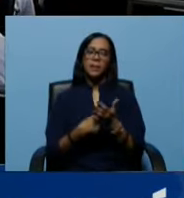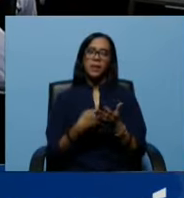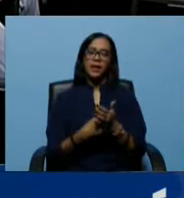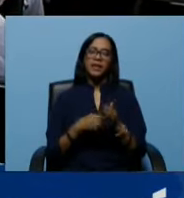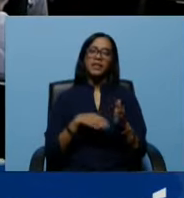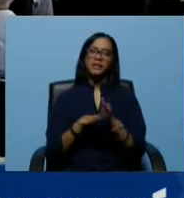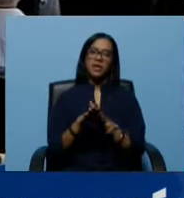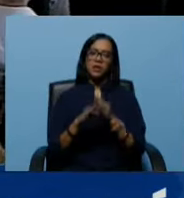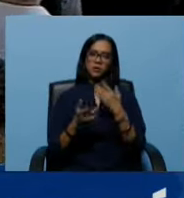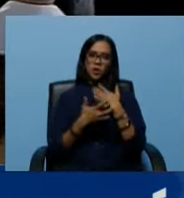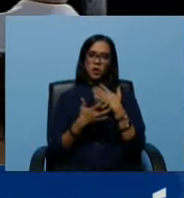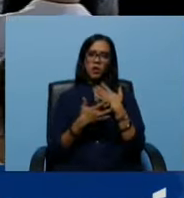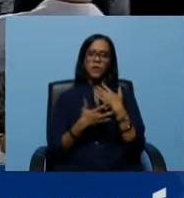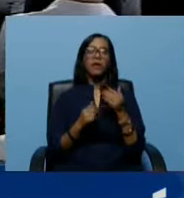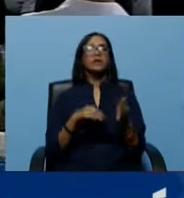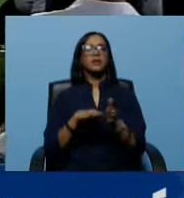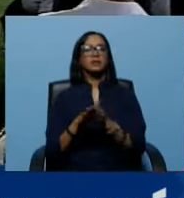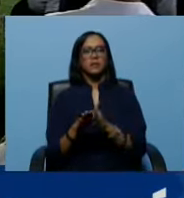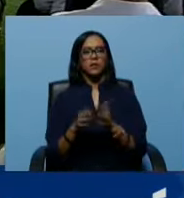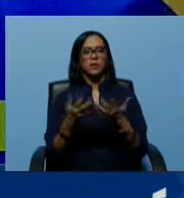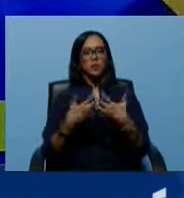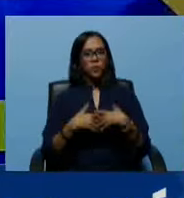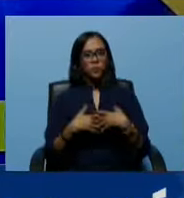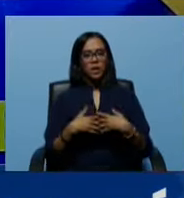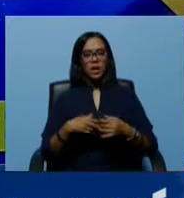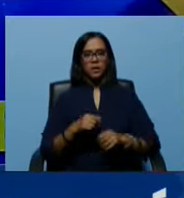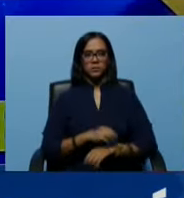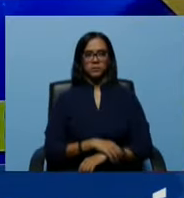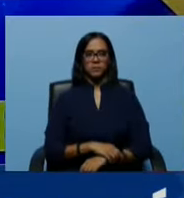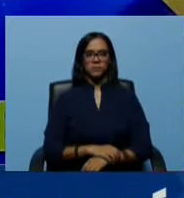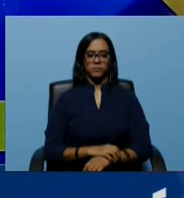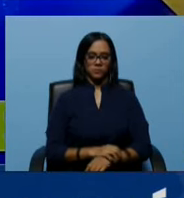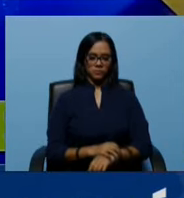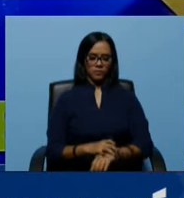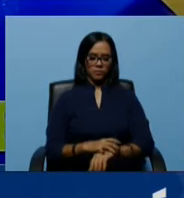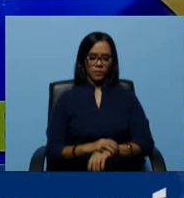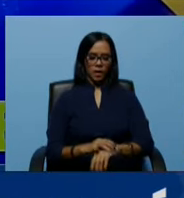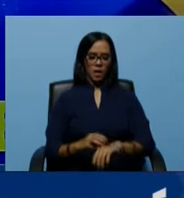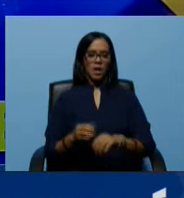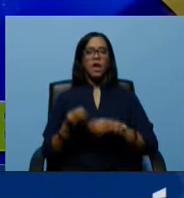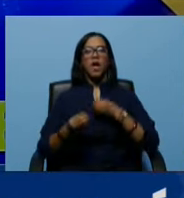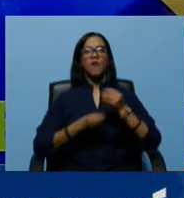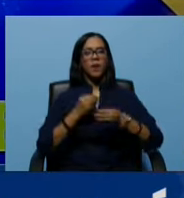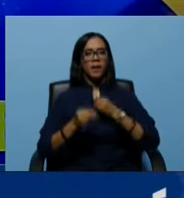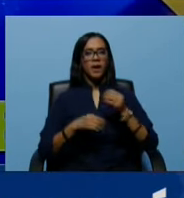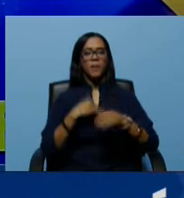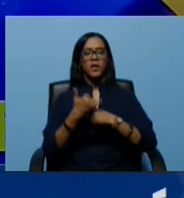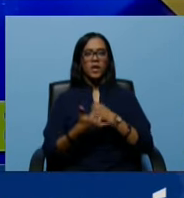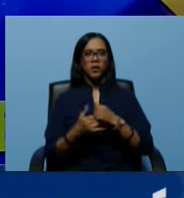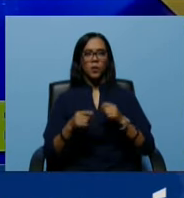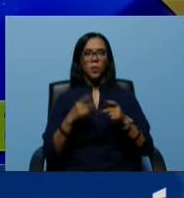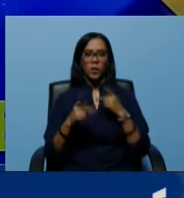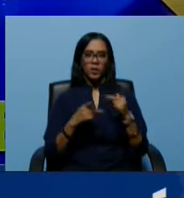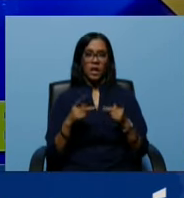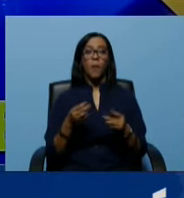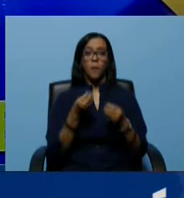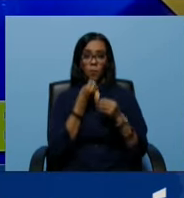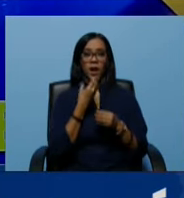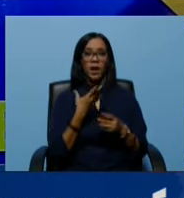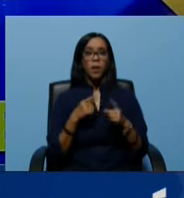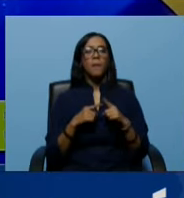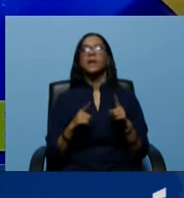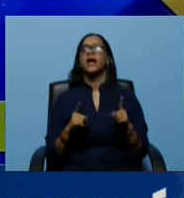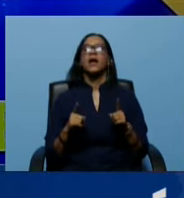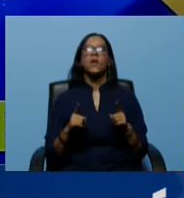desarrollo tecnológico, en desarrollo industrial y en formulación de proyectos productivos. Afortunadamente. Pero